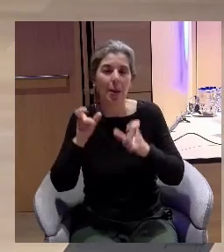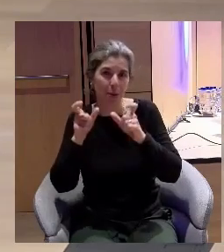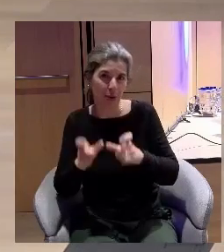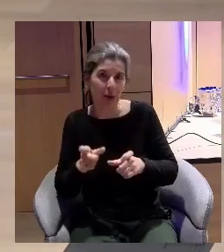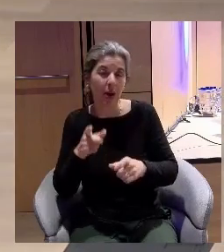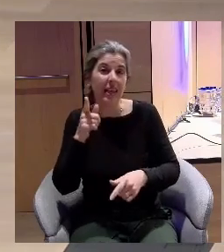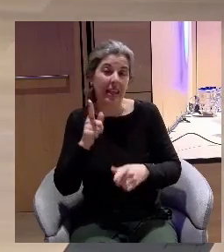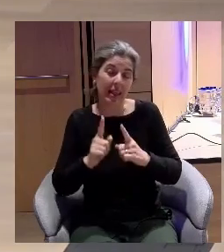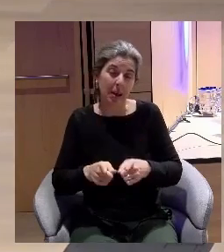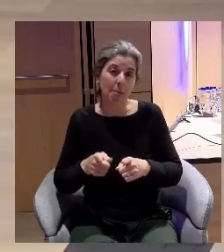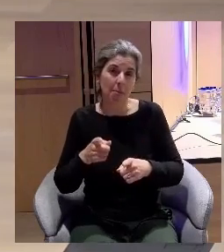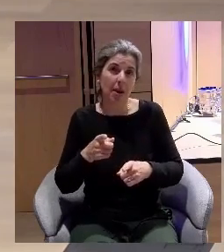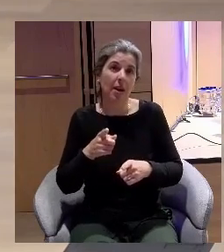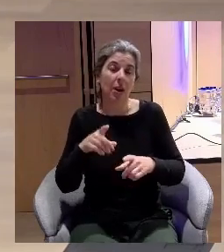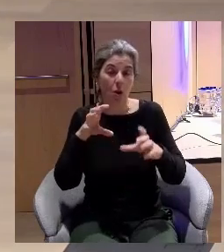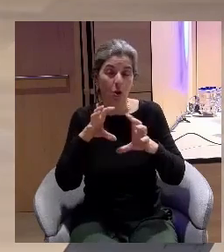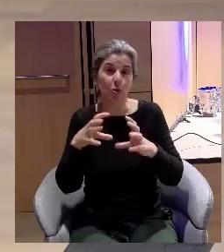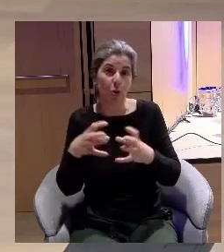comentar.